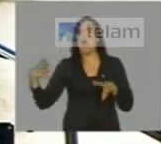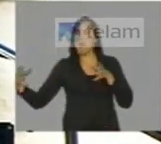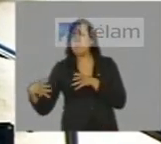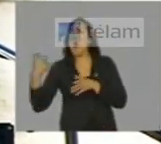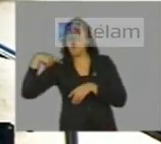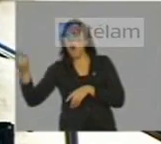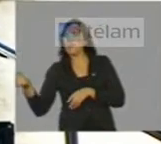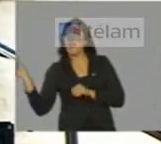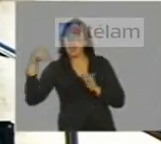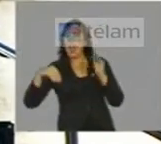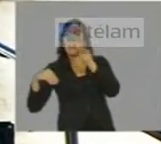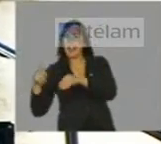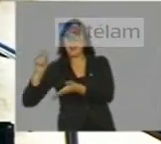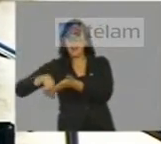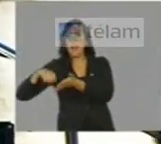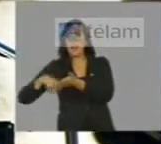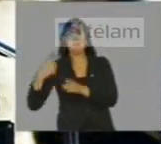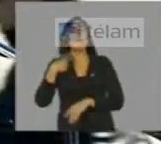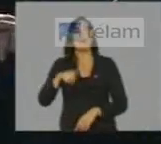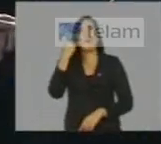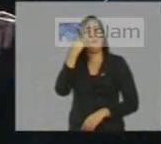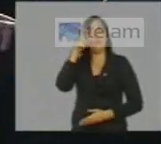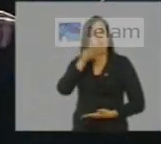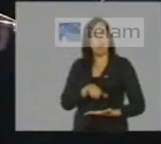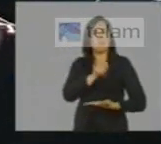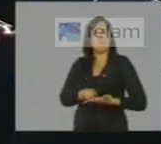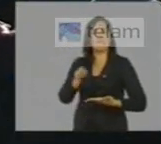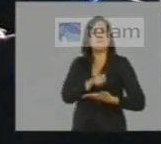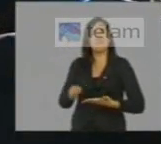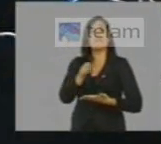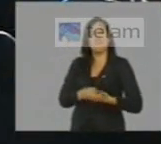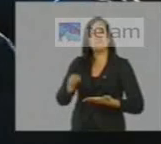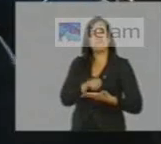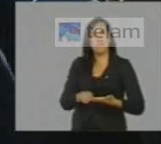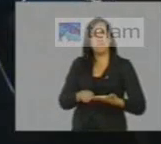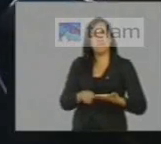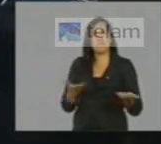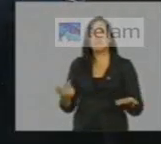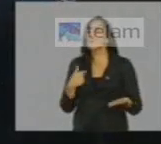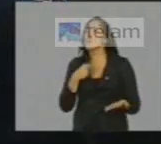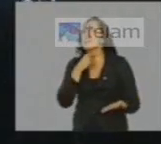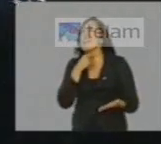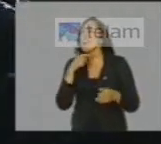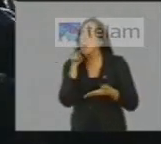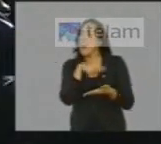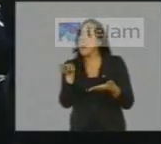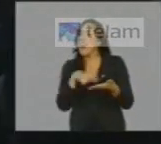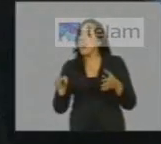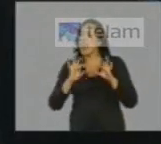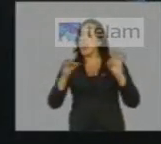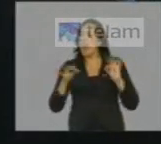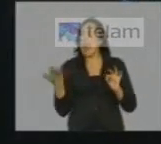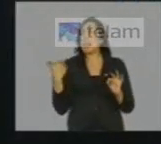corrigen, agregan, pero siempre hay uno que escribe. Y fíjense, quiero leerle tres o cuatro frases que no leí